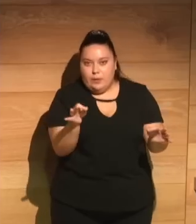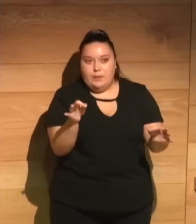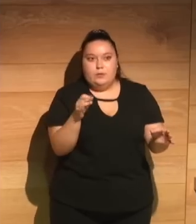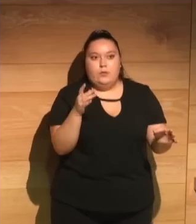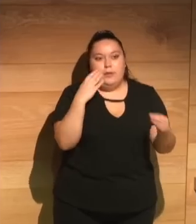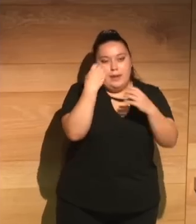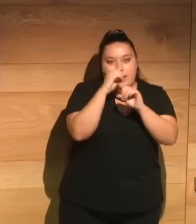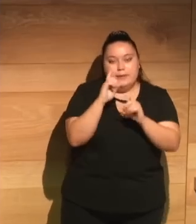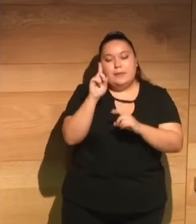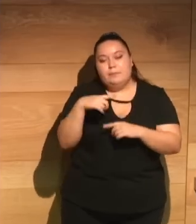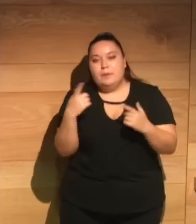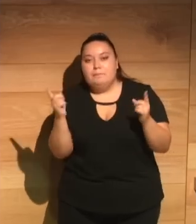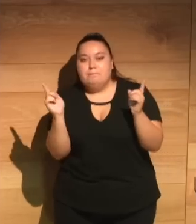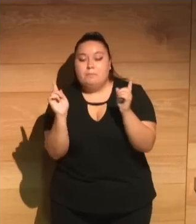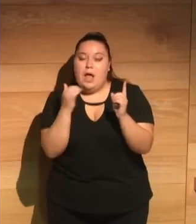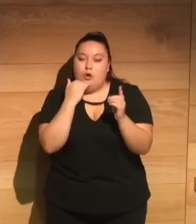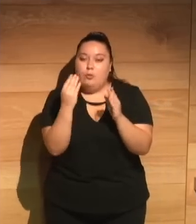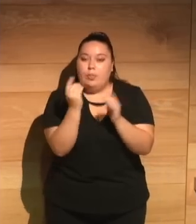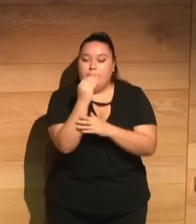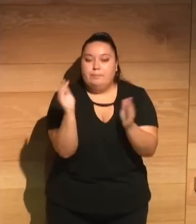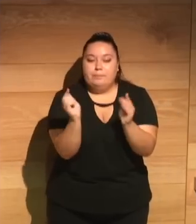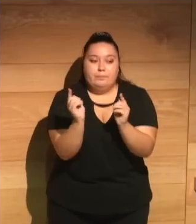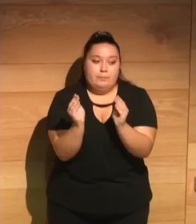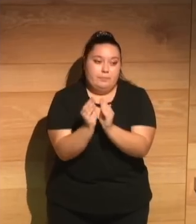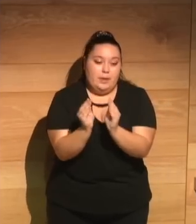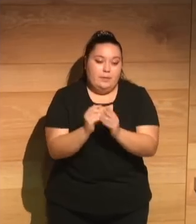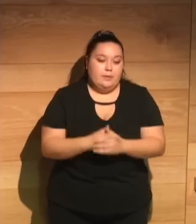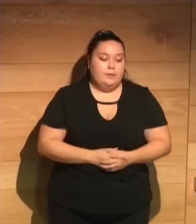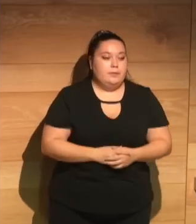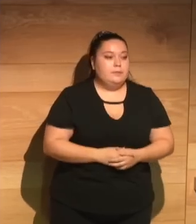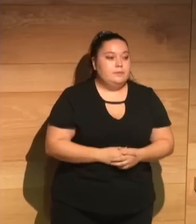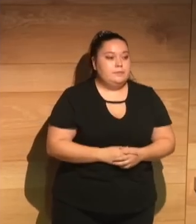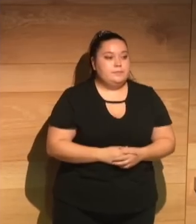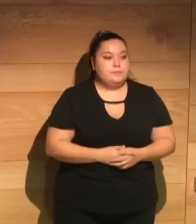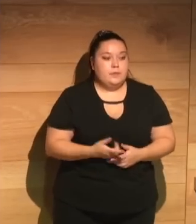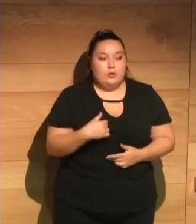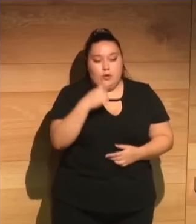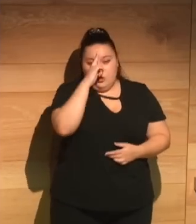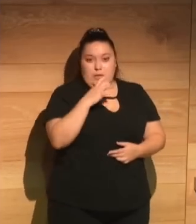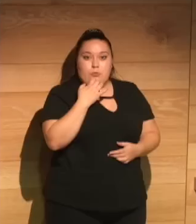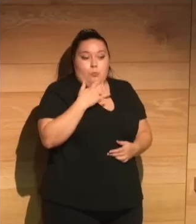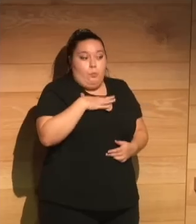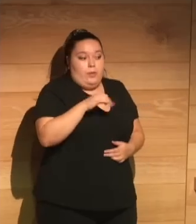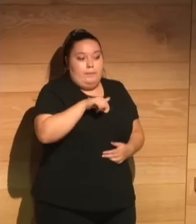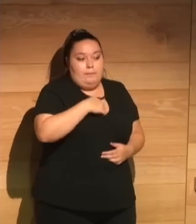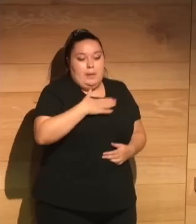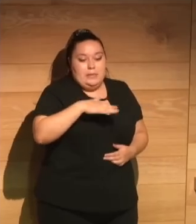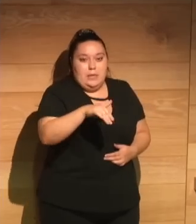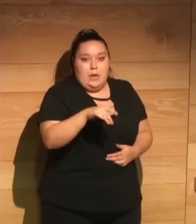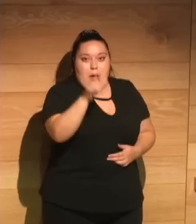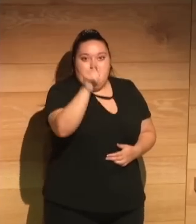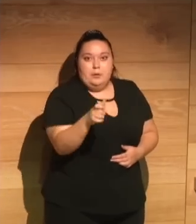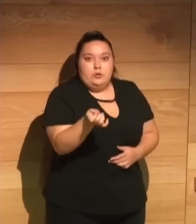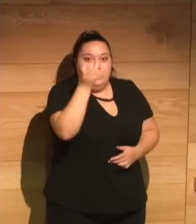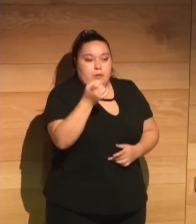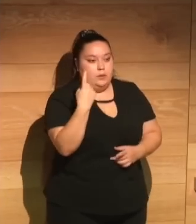la miniaturización. Pero hasta que nosotros bueno, llegamos... Bueno, no sabemos lo que nos queda, ¿no? Quiero decir, de repente mañana sale un tío que ha inventado